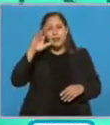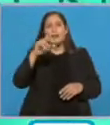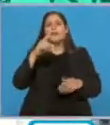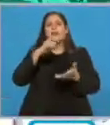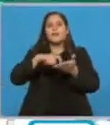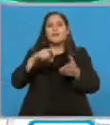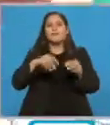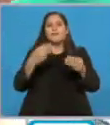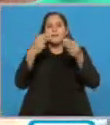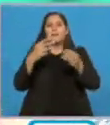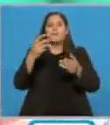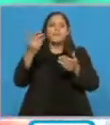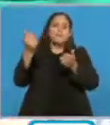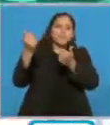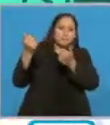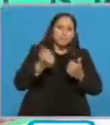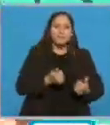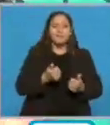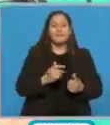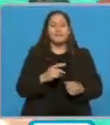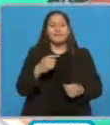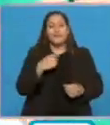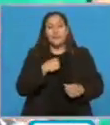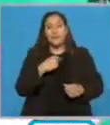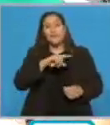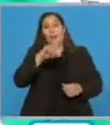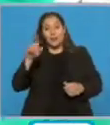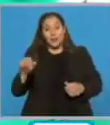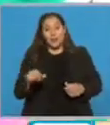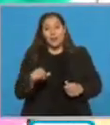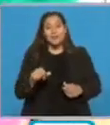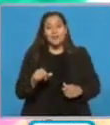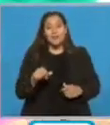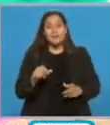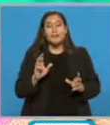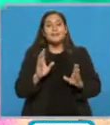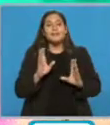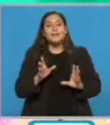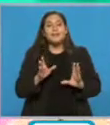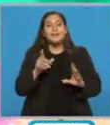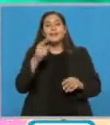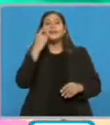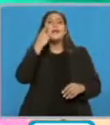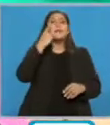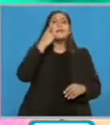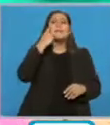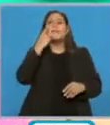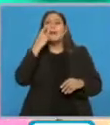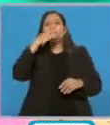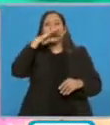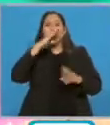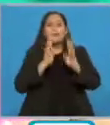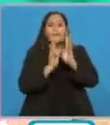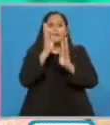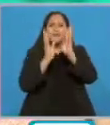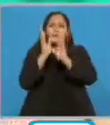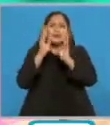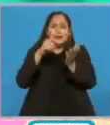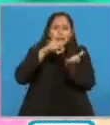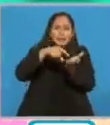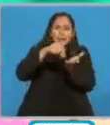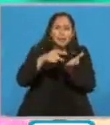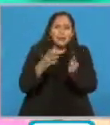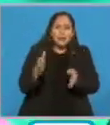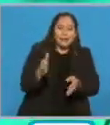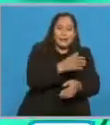mandado por ahí y luego ya ahí se miraban las milpas que sembraban de